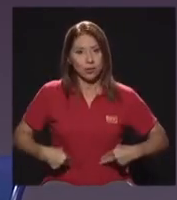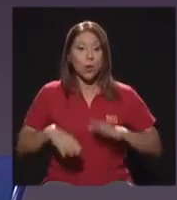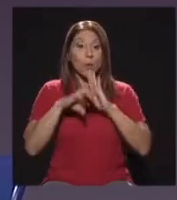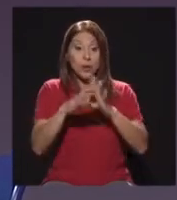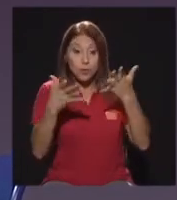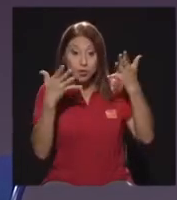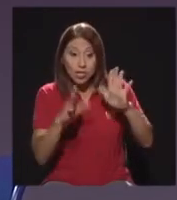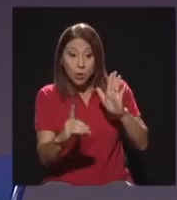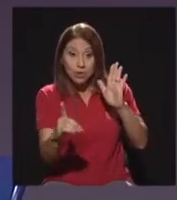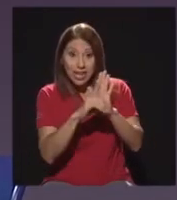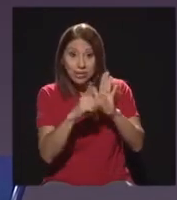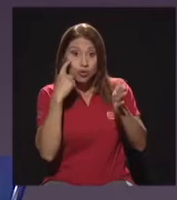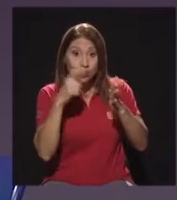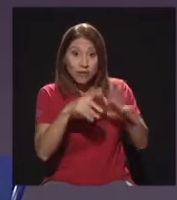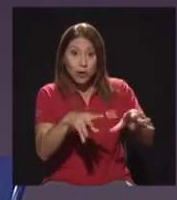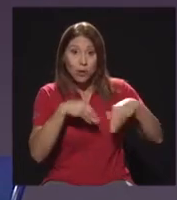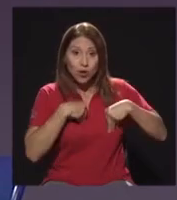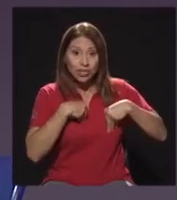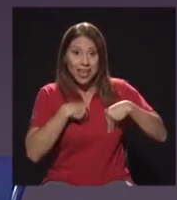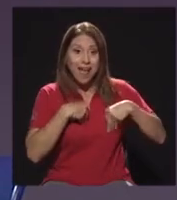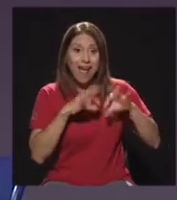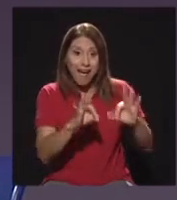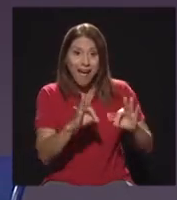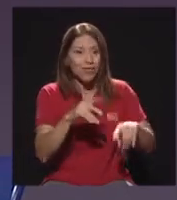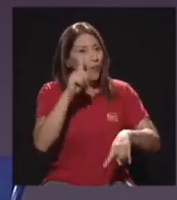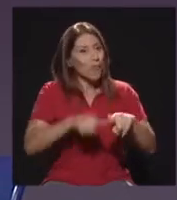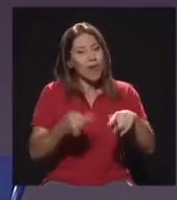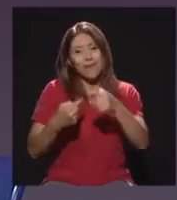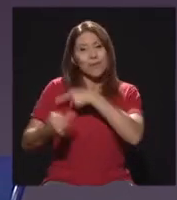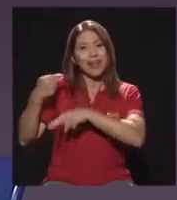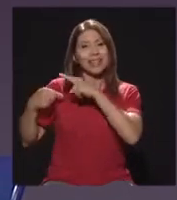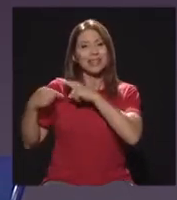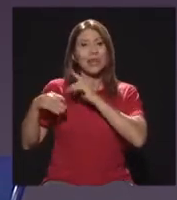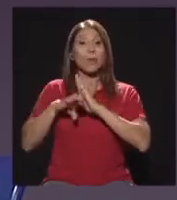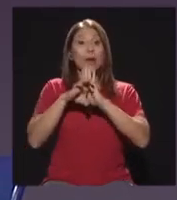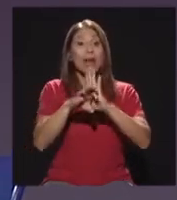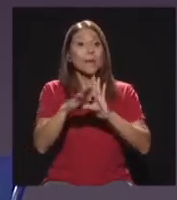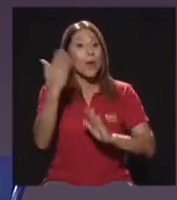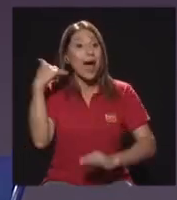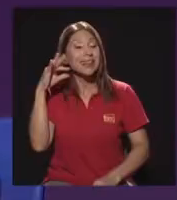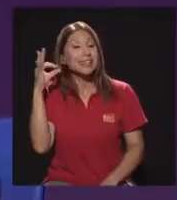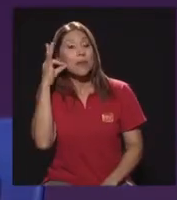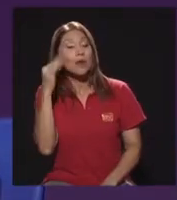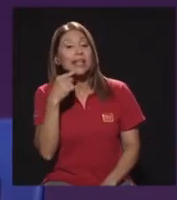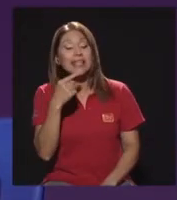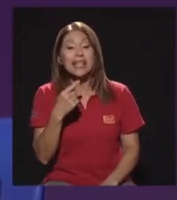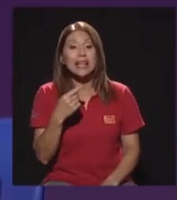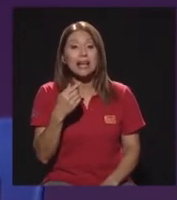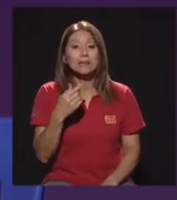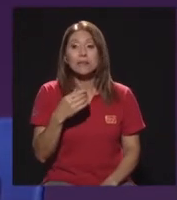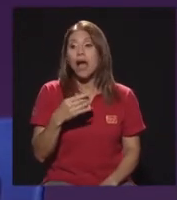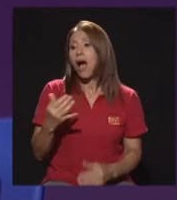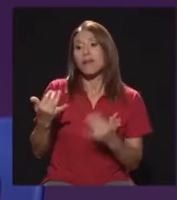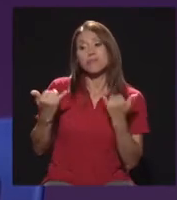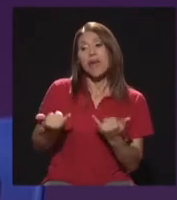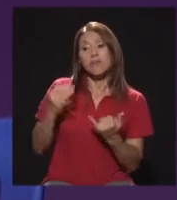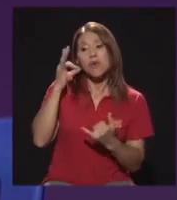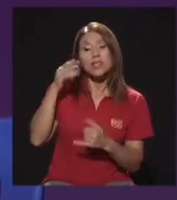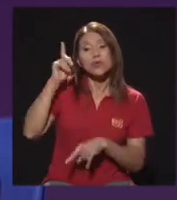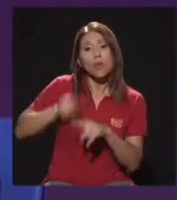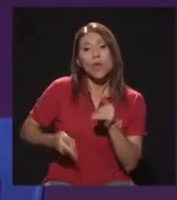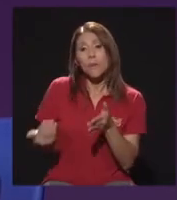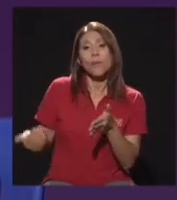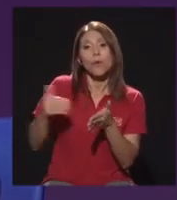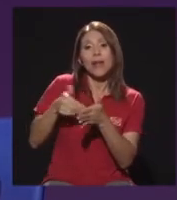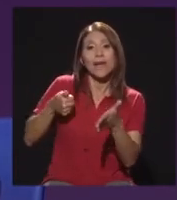reconocido un derecho no se puede volver atrás por ejemplo que las mujeres antes no dieran los ya no pueden volver a votar verdad o sea y creo que algunos